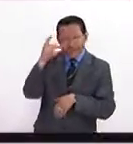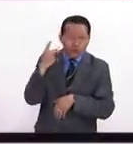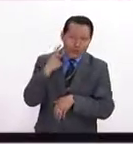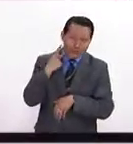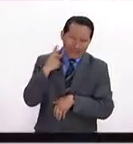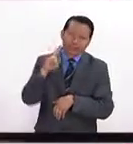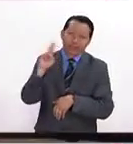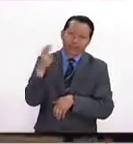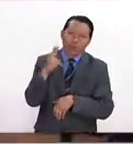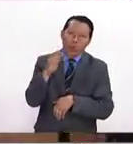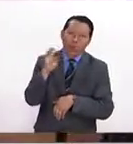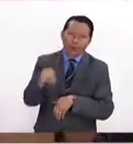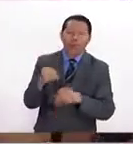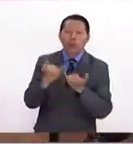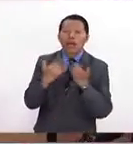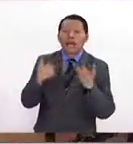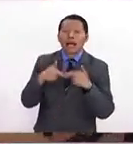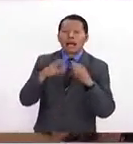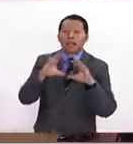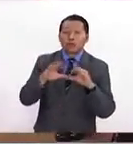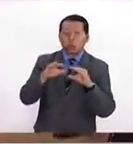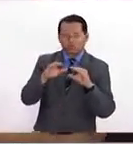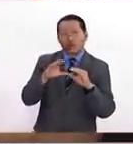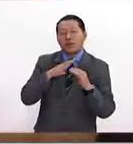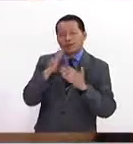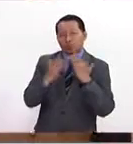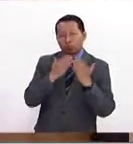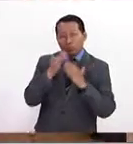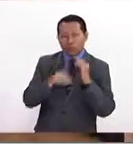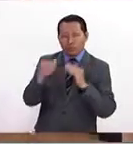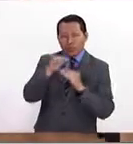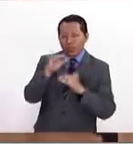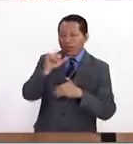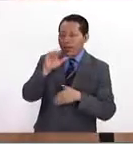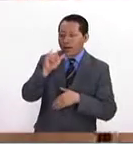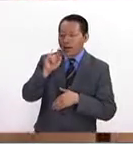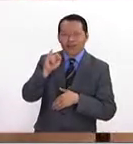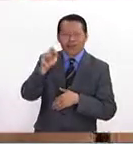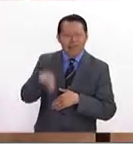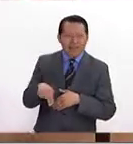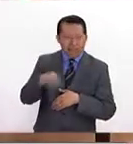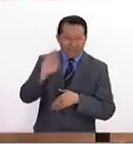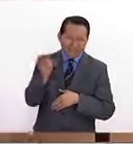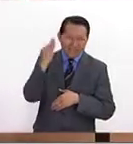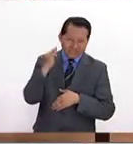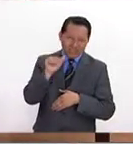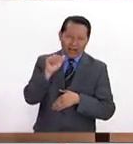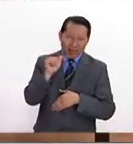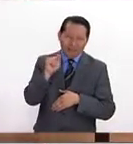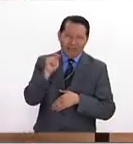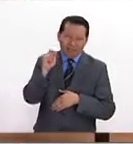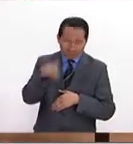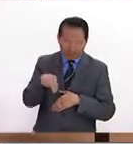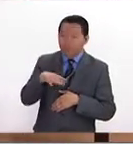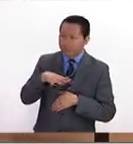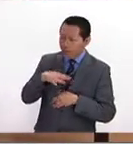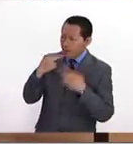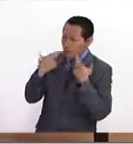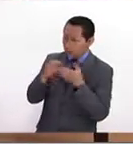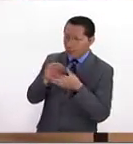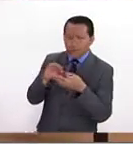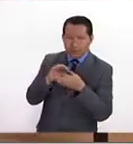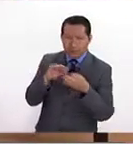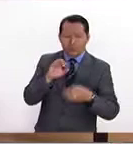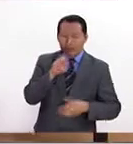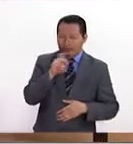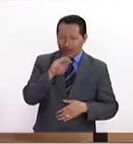UNAM, docente también en la Facultad de Estudios Superiores Acatlán, y con él vamos a hablar de estas reuniones que ha tenido el presidente